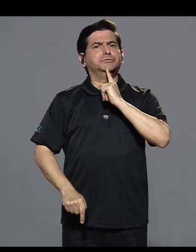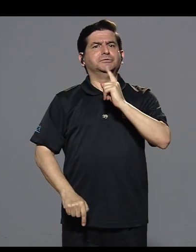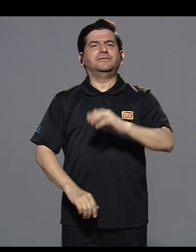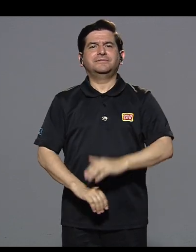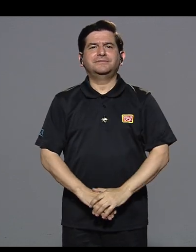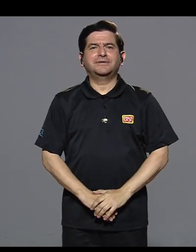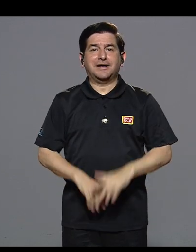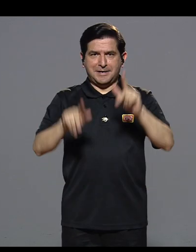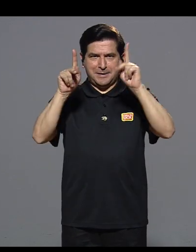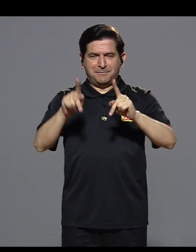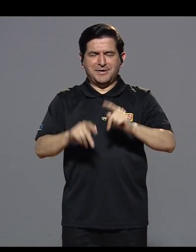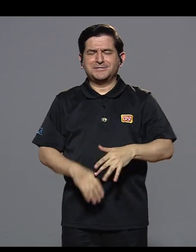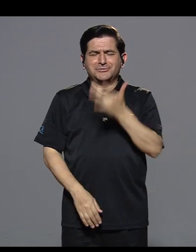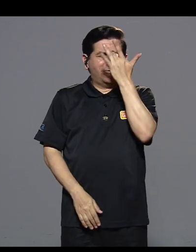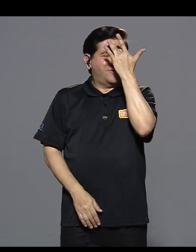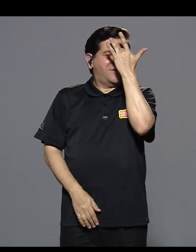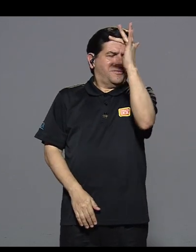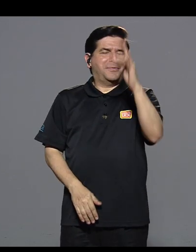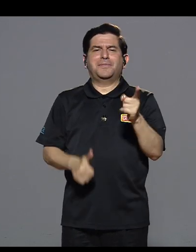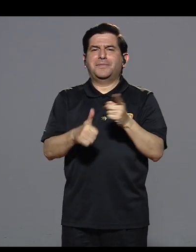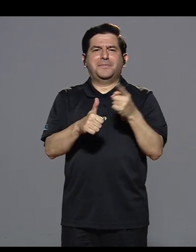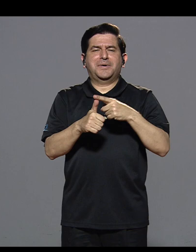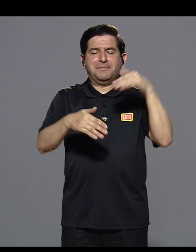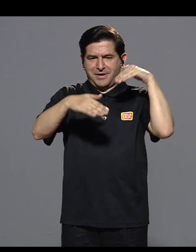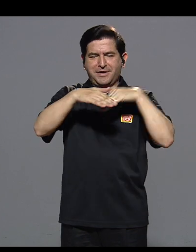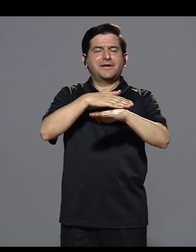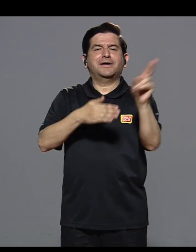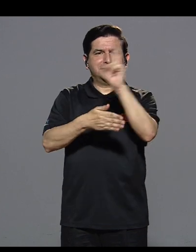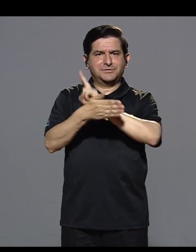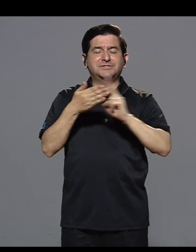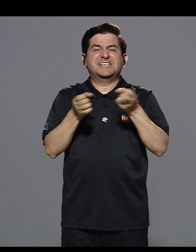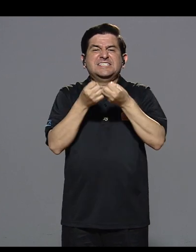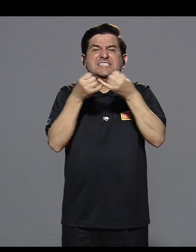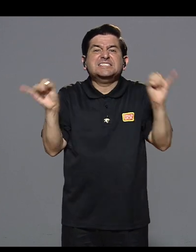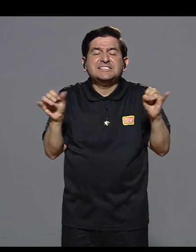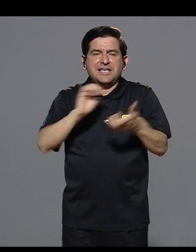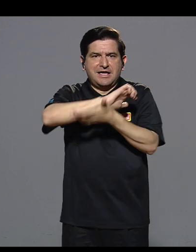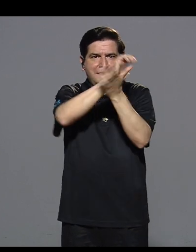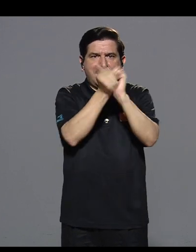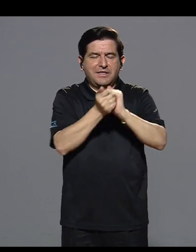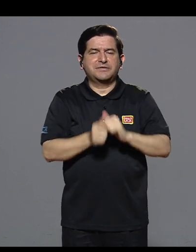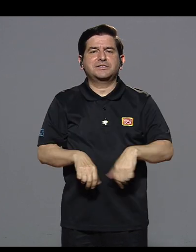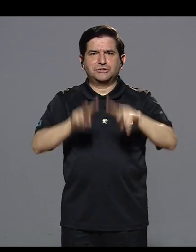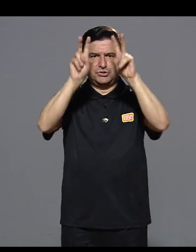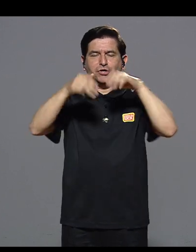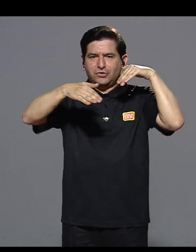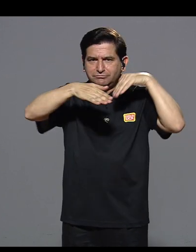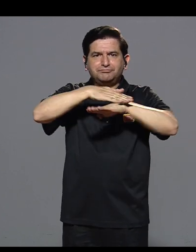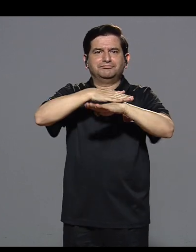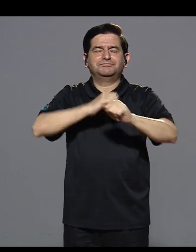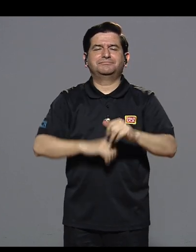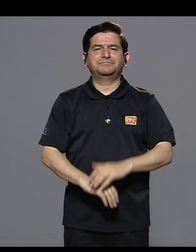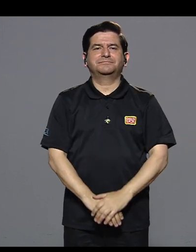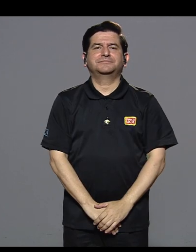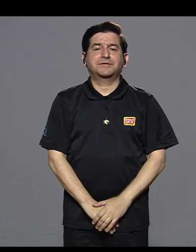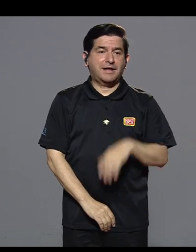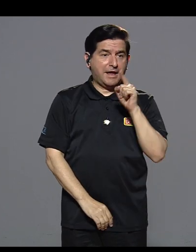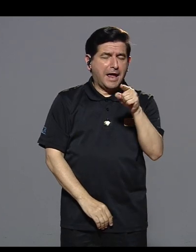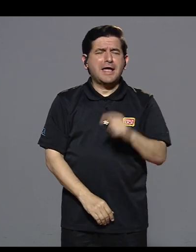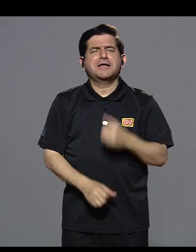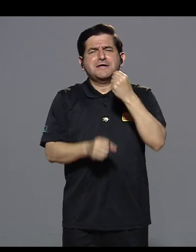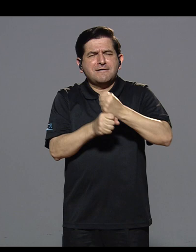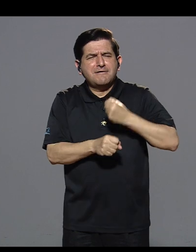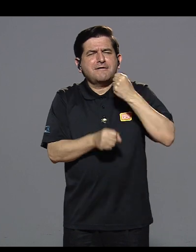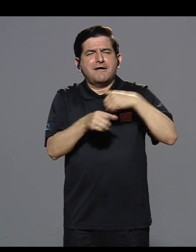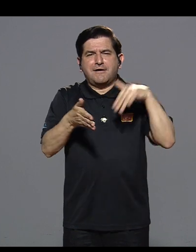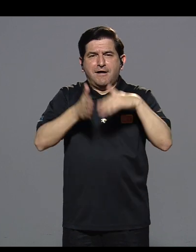sorda. Es una persona brillante, fue de las primeras que entró a la universidad sin hacer adaptaciones en la prueba de admisión. Y ella